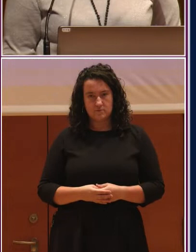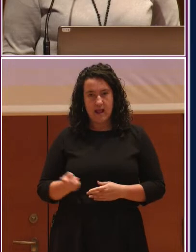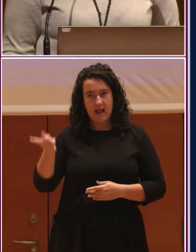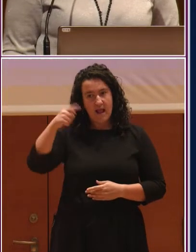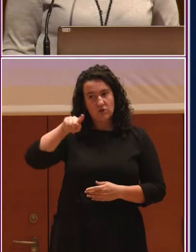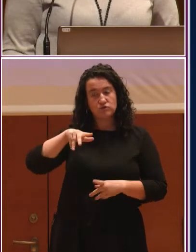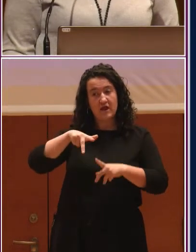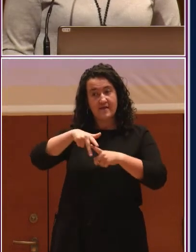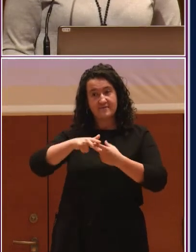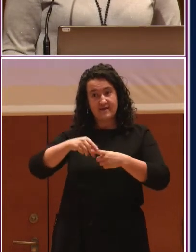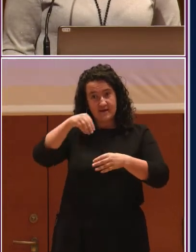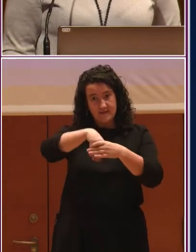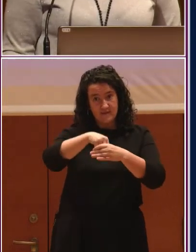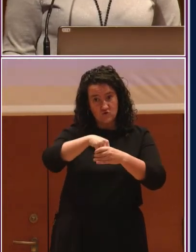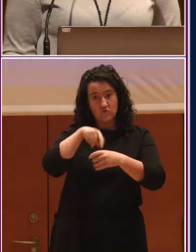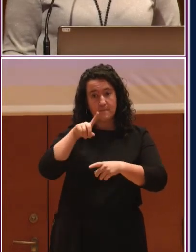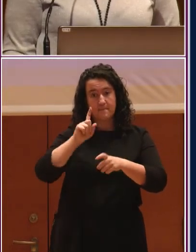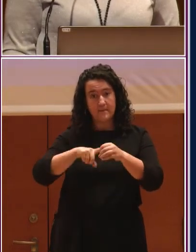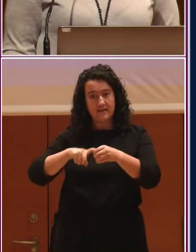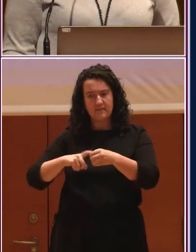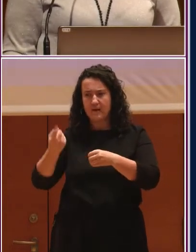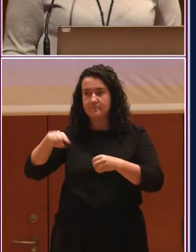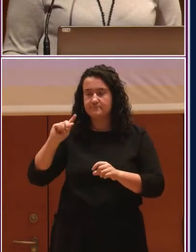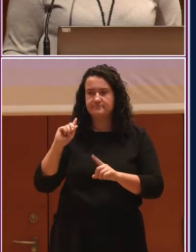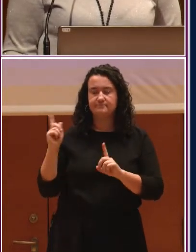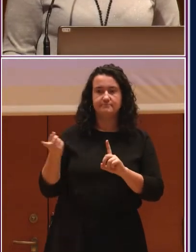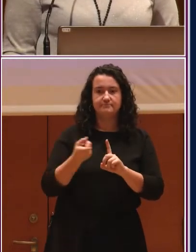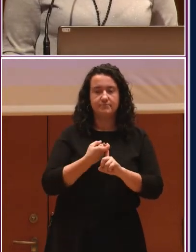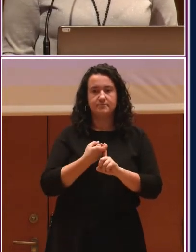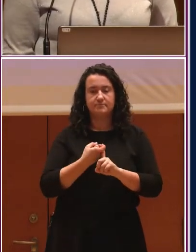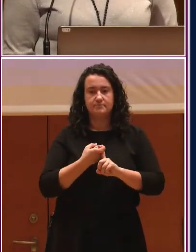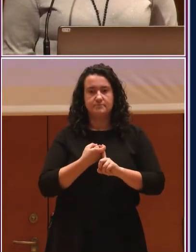comentado al principio pero trabajamos también con la consultora Murgui